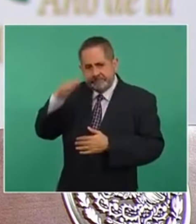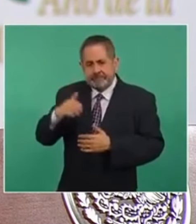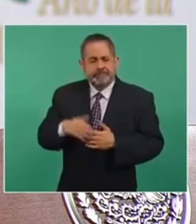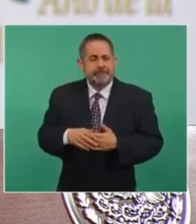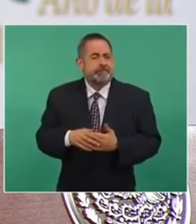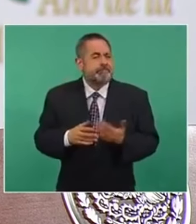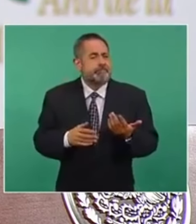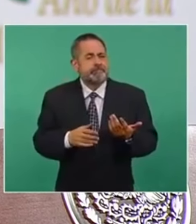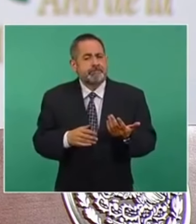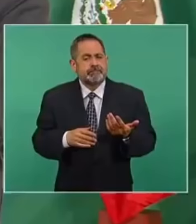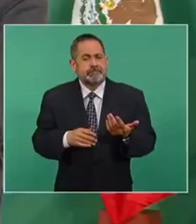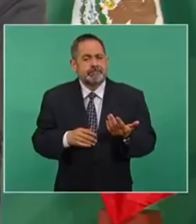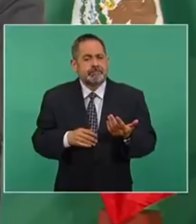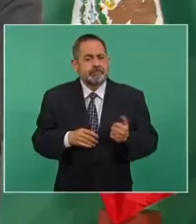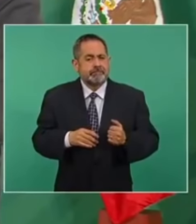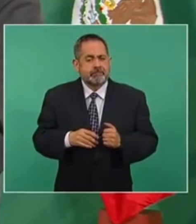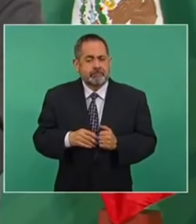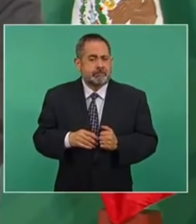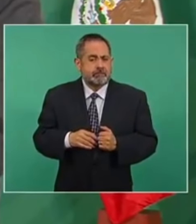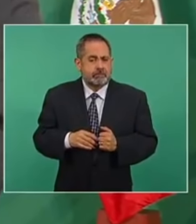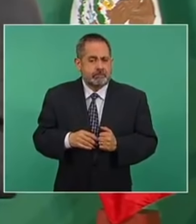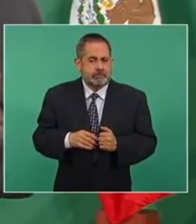hacer